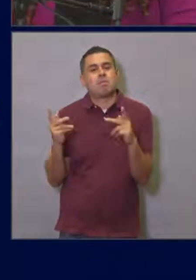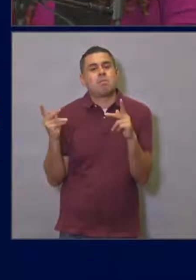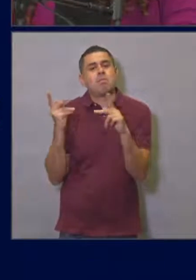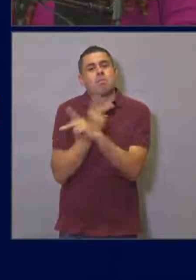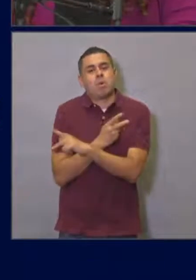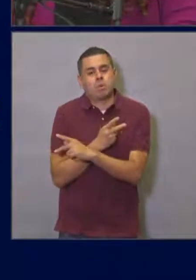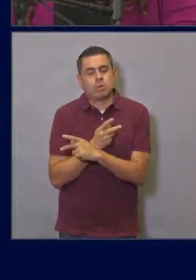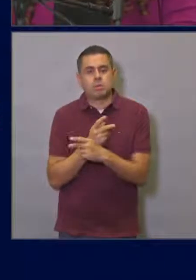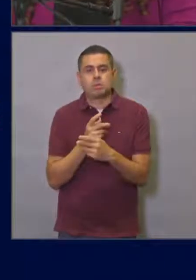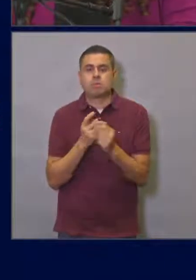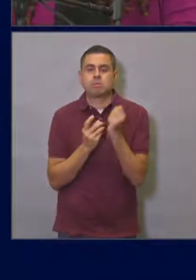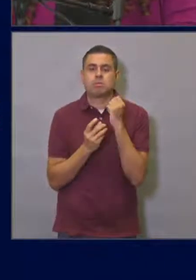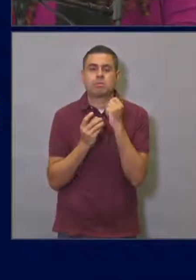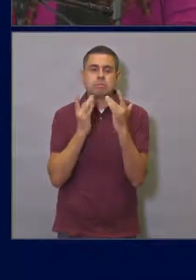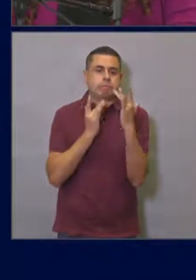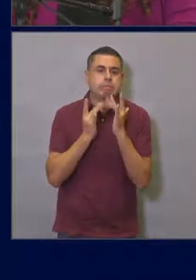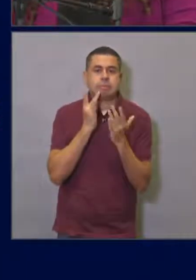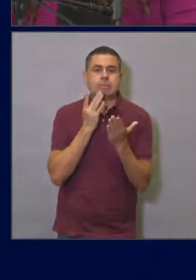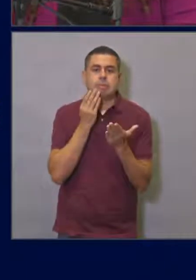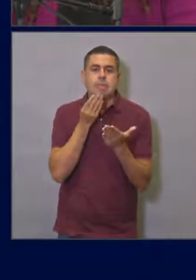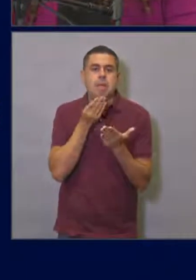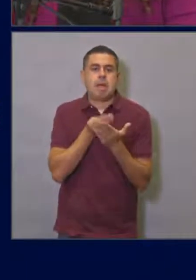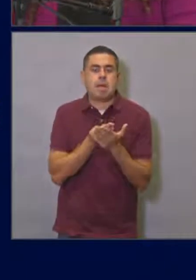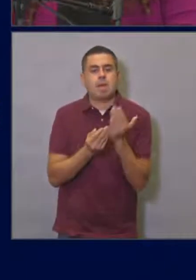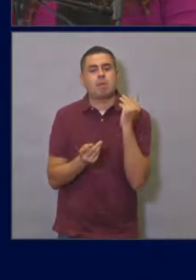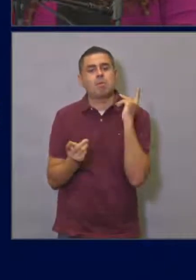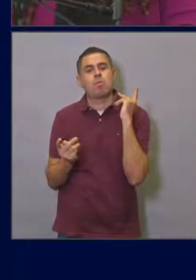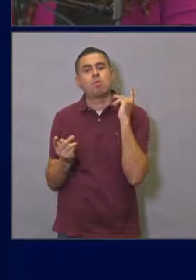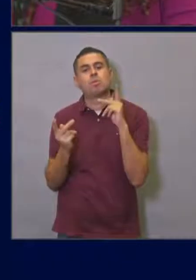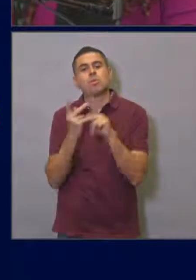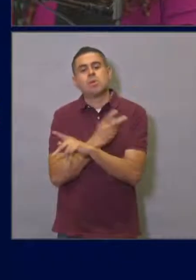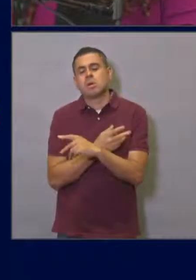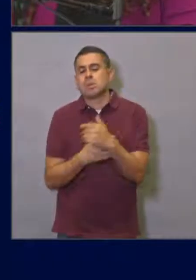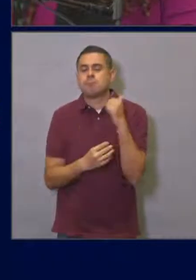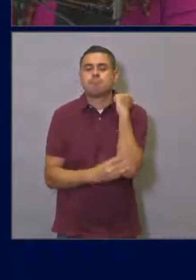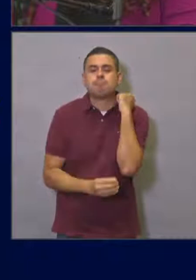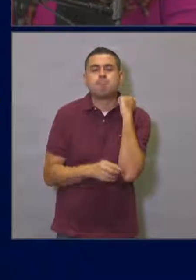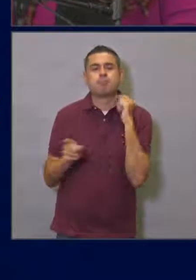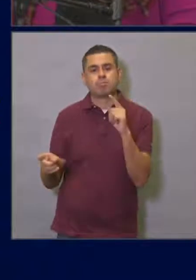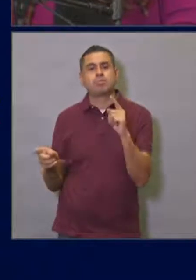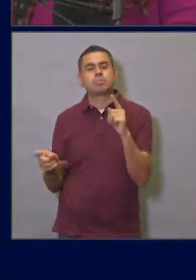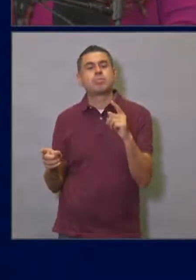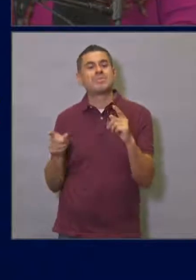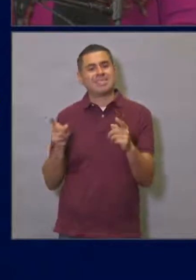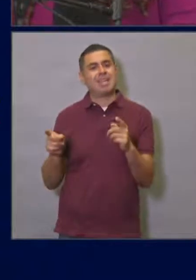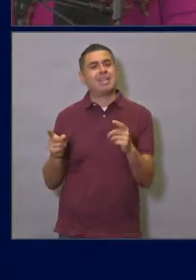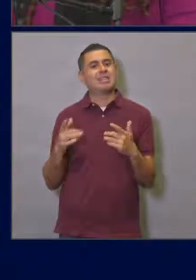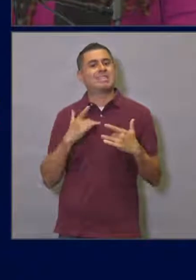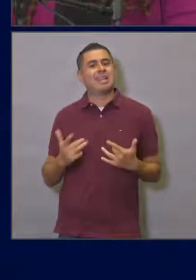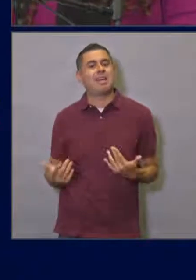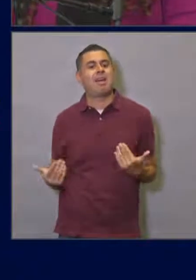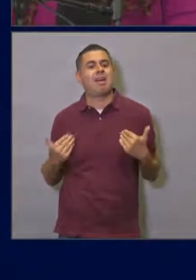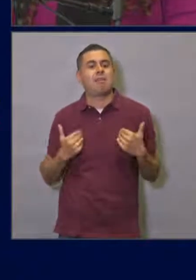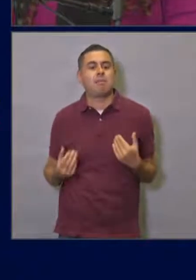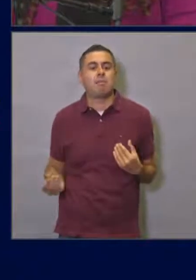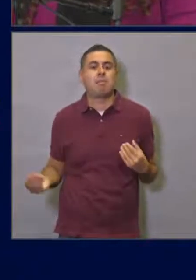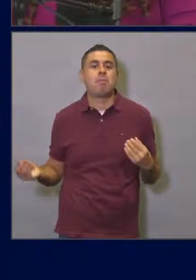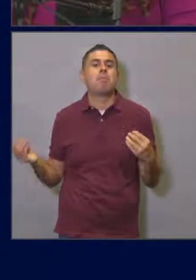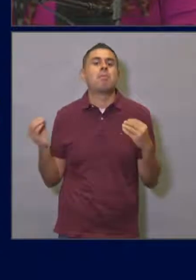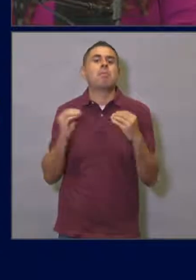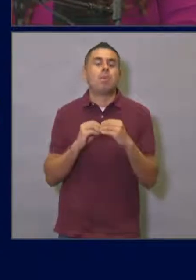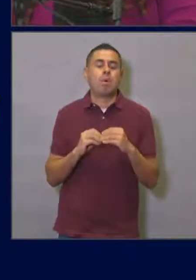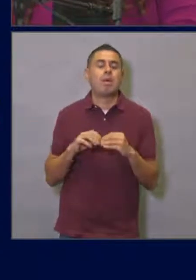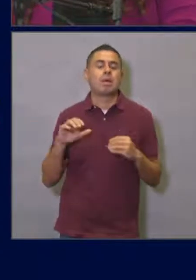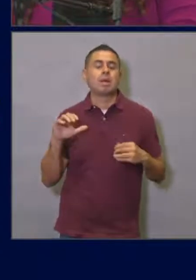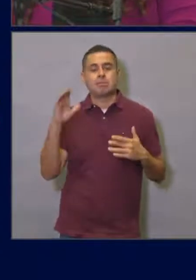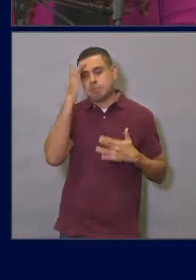línea azul, quienes alcanzaron un máximo de 146 casos por cada 100,000 habitantes. Como observamos